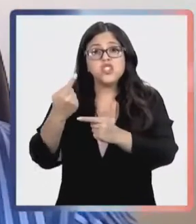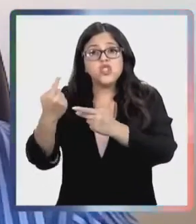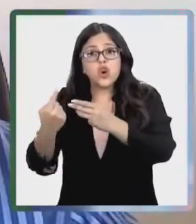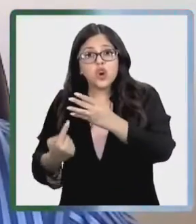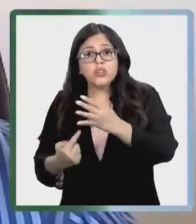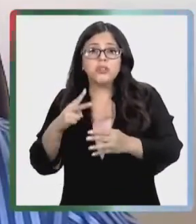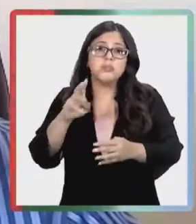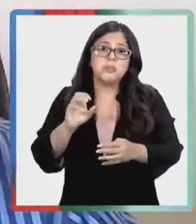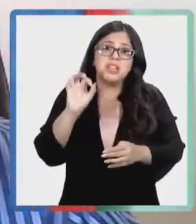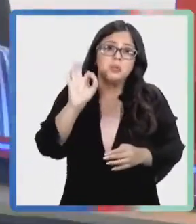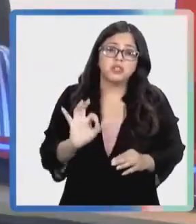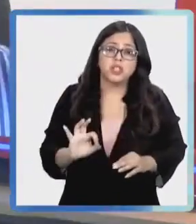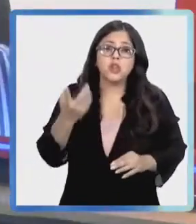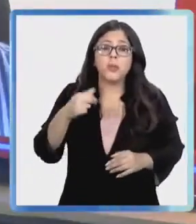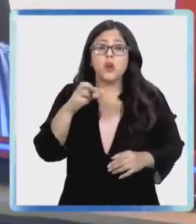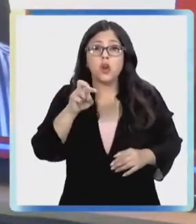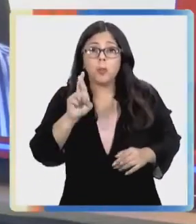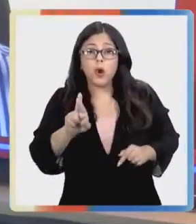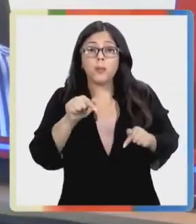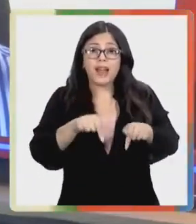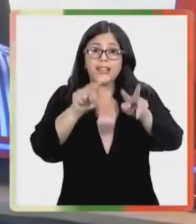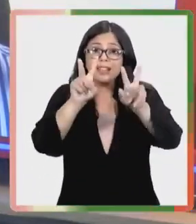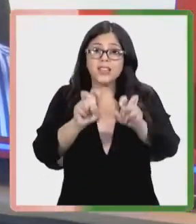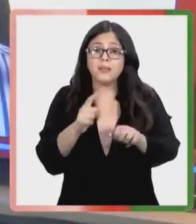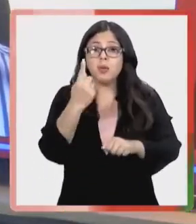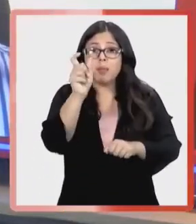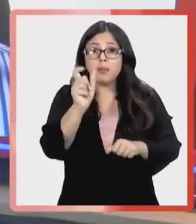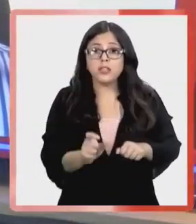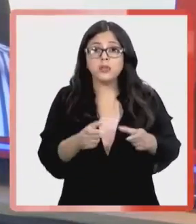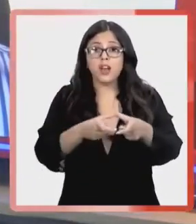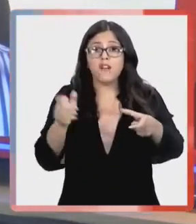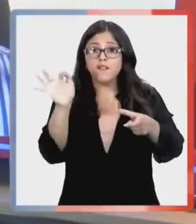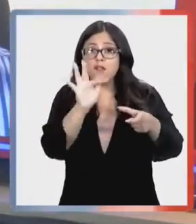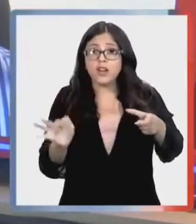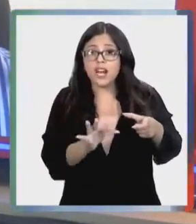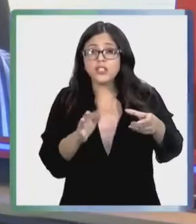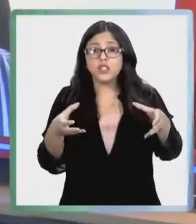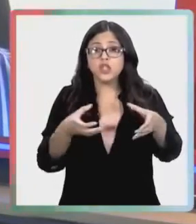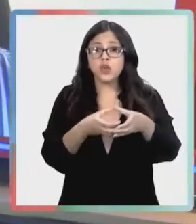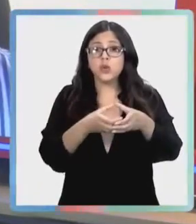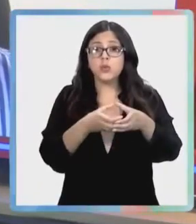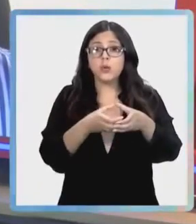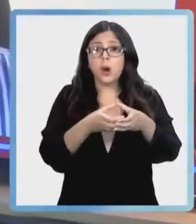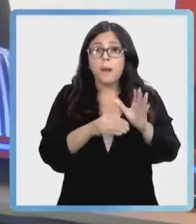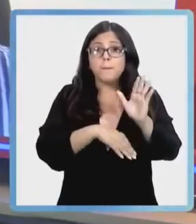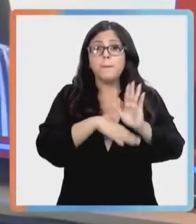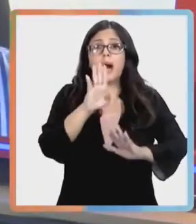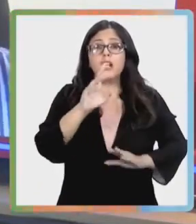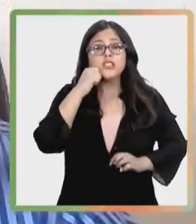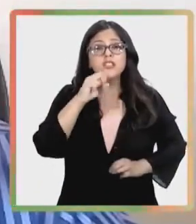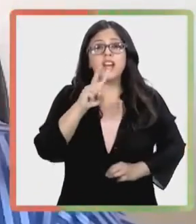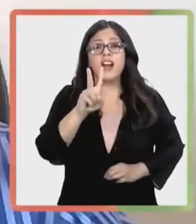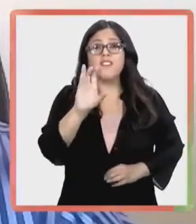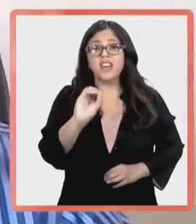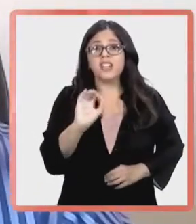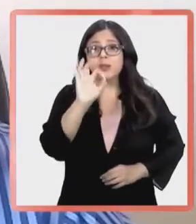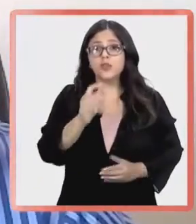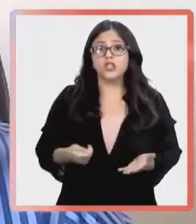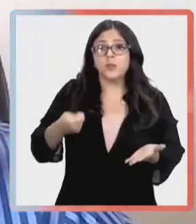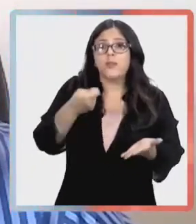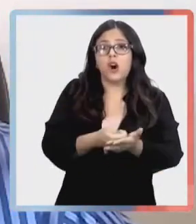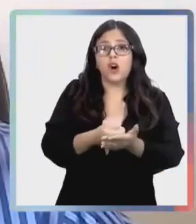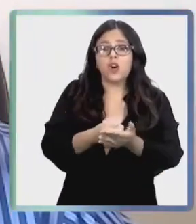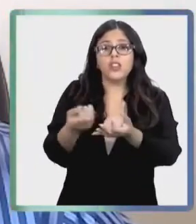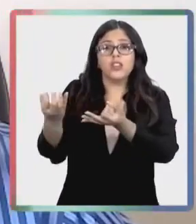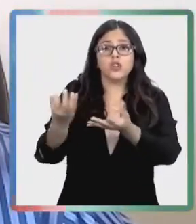ni en el peor de los casos, para este efecto, una persona FONASA del grupo más alto, lo más que pagaría sería el 20%